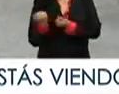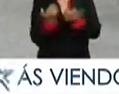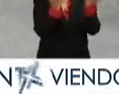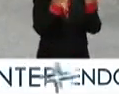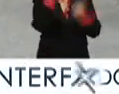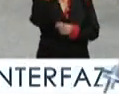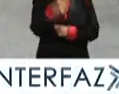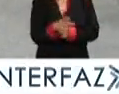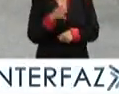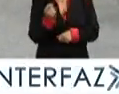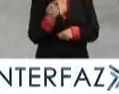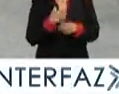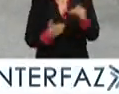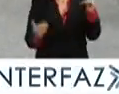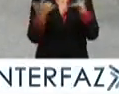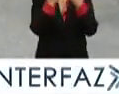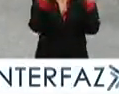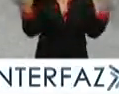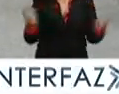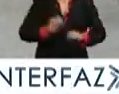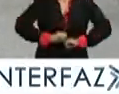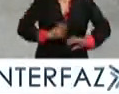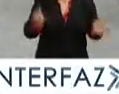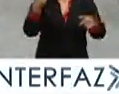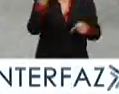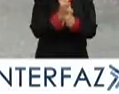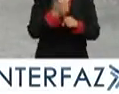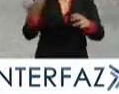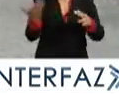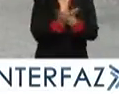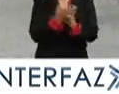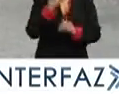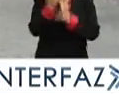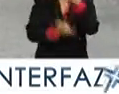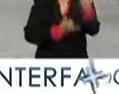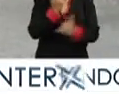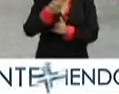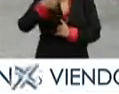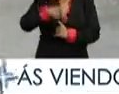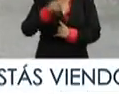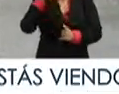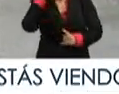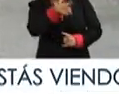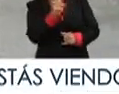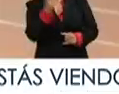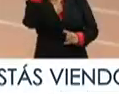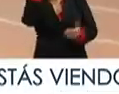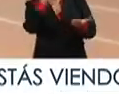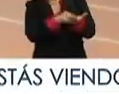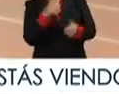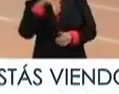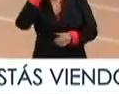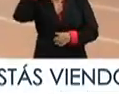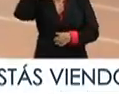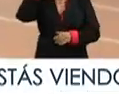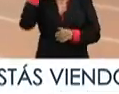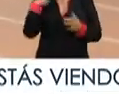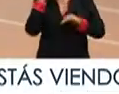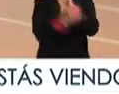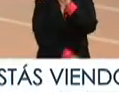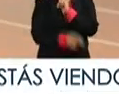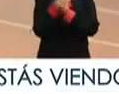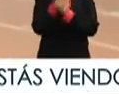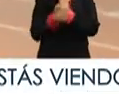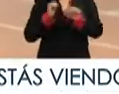regreso es sin precedentes, por supuesto, en esta primera edición de los Juegos, pero es algo que no se esperaba. Ayer tuvimos el cierre